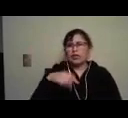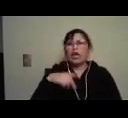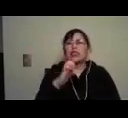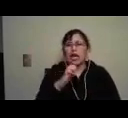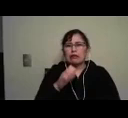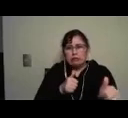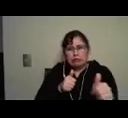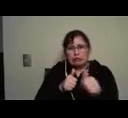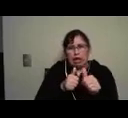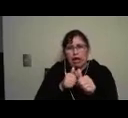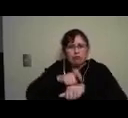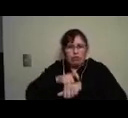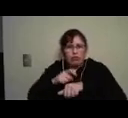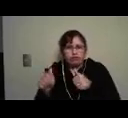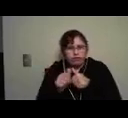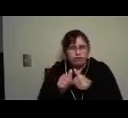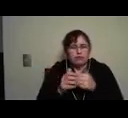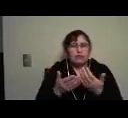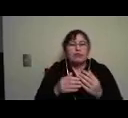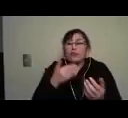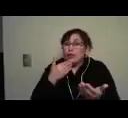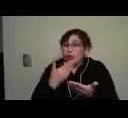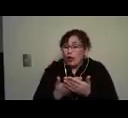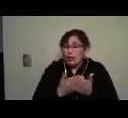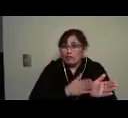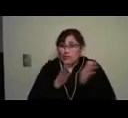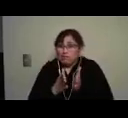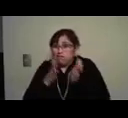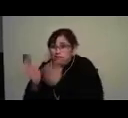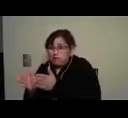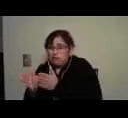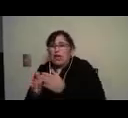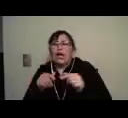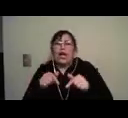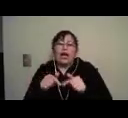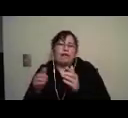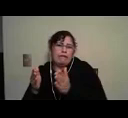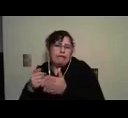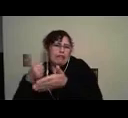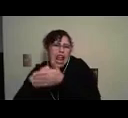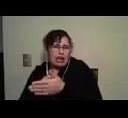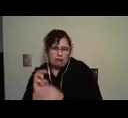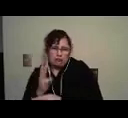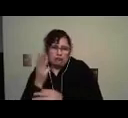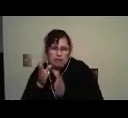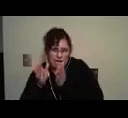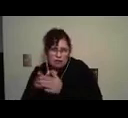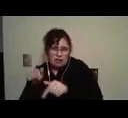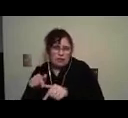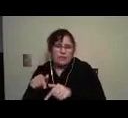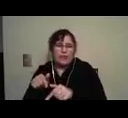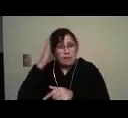y ya en la medida en que comienza a avanzar la enfermedad, ya en la etapa más final, comienza a haber pérdidas de la memoria